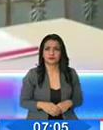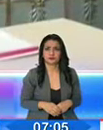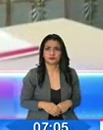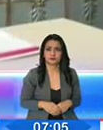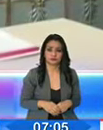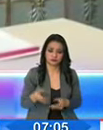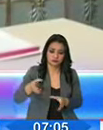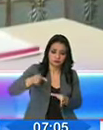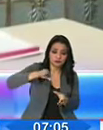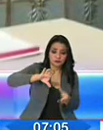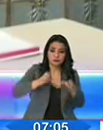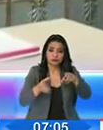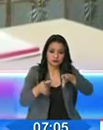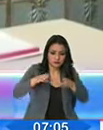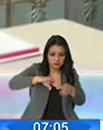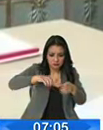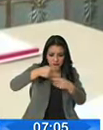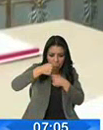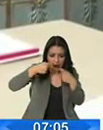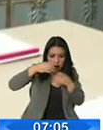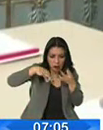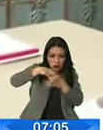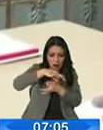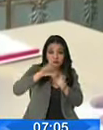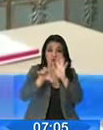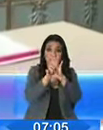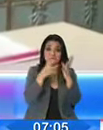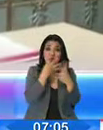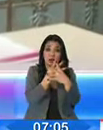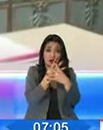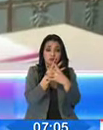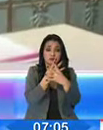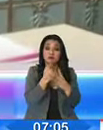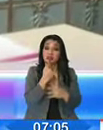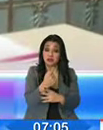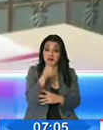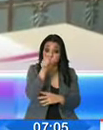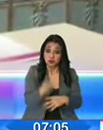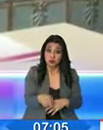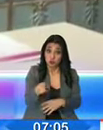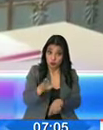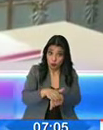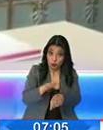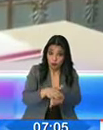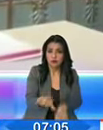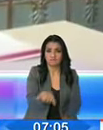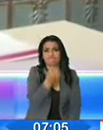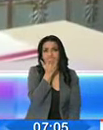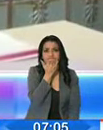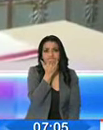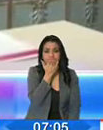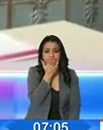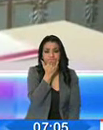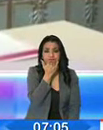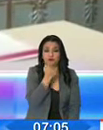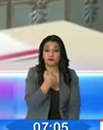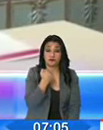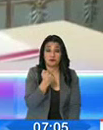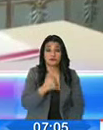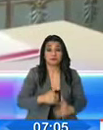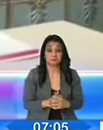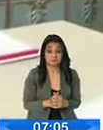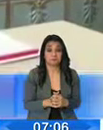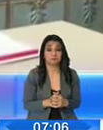lo regula ya el COIP, esto ya constituye una falta, digamos, tipificada como un